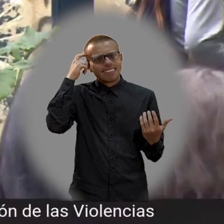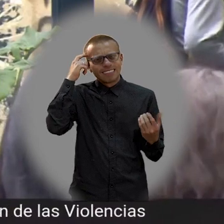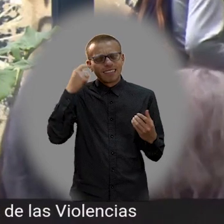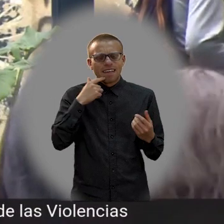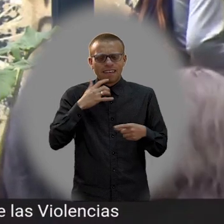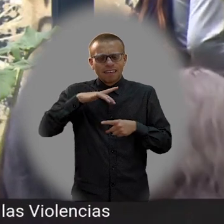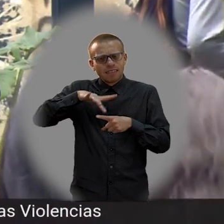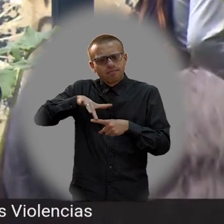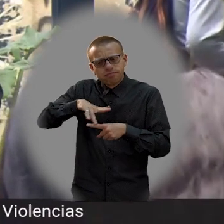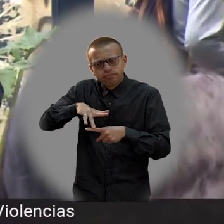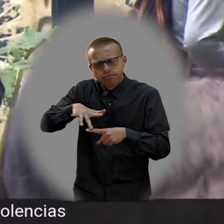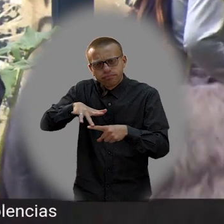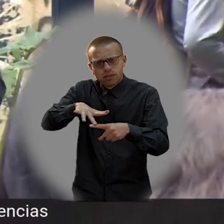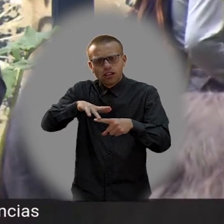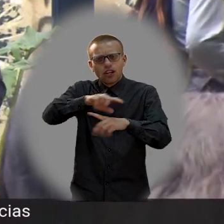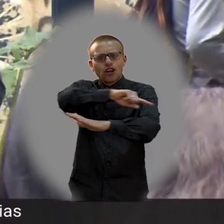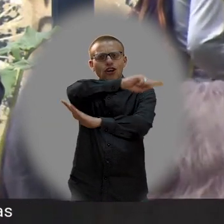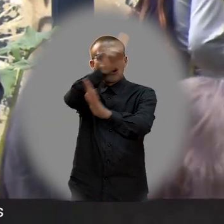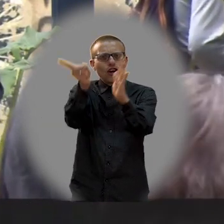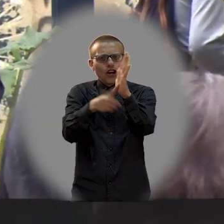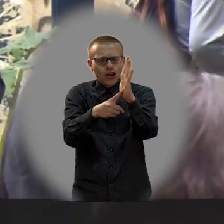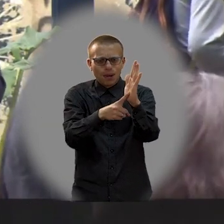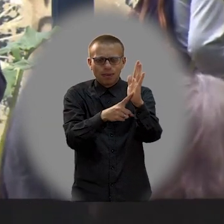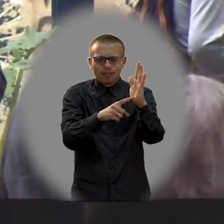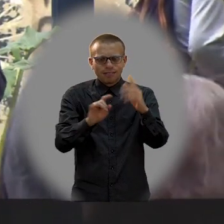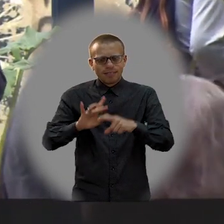eso es lo que queremos también poner en consideración.